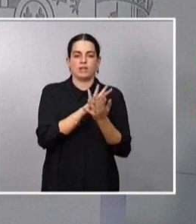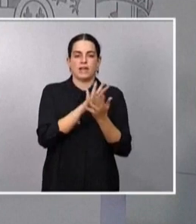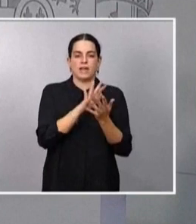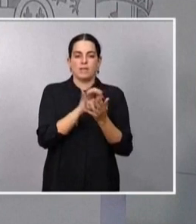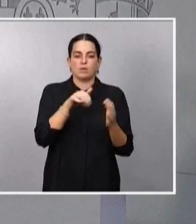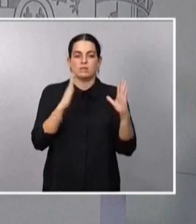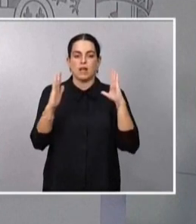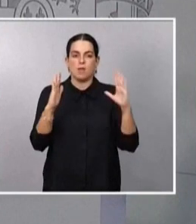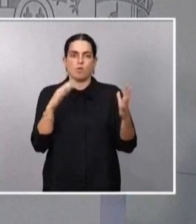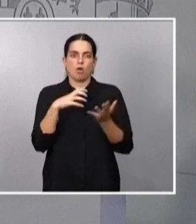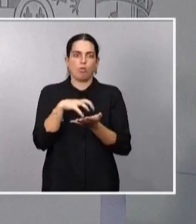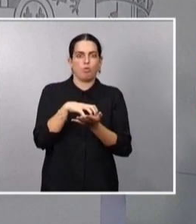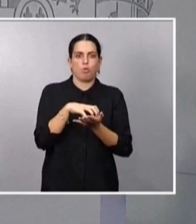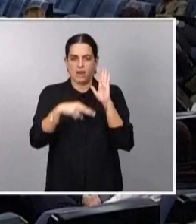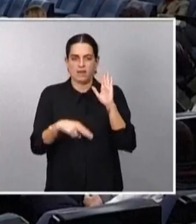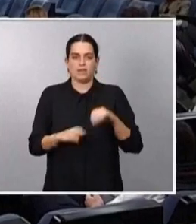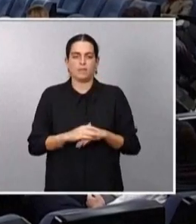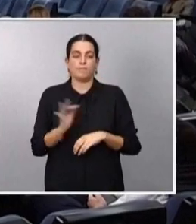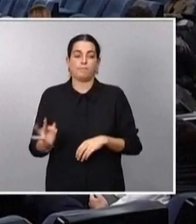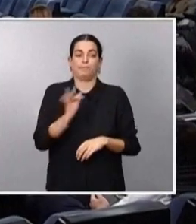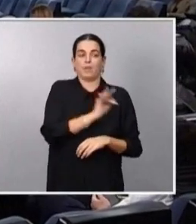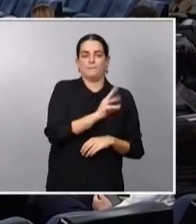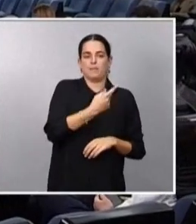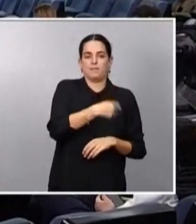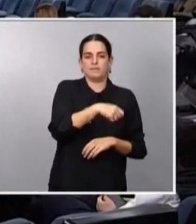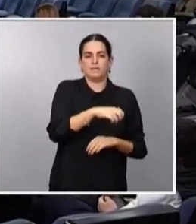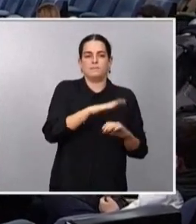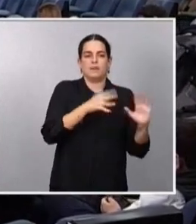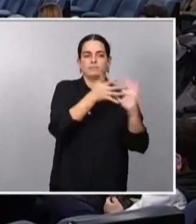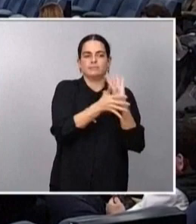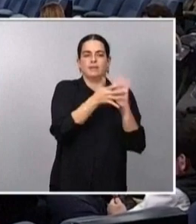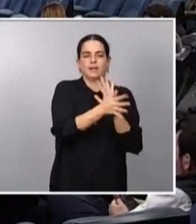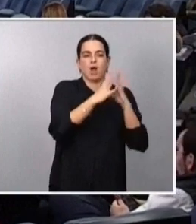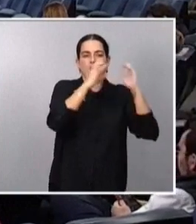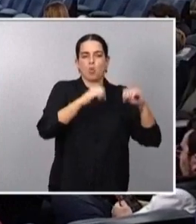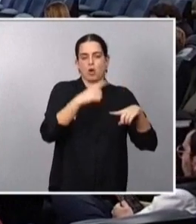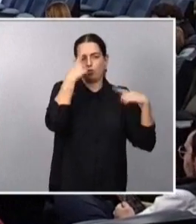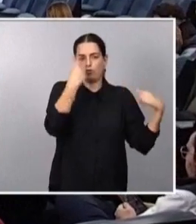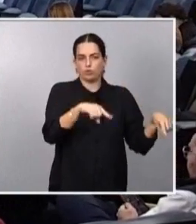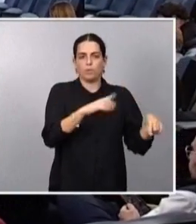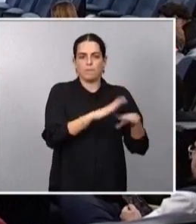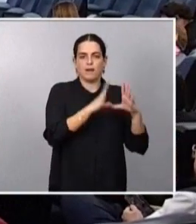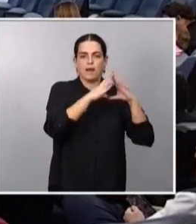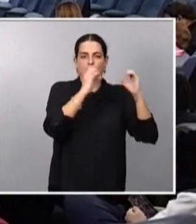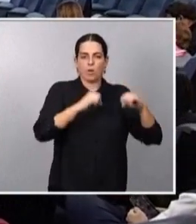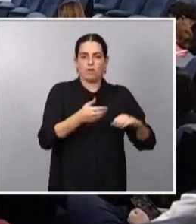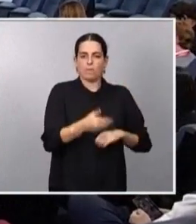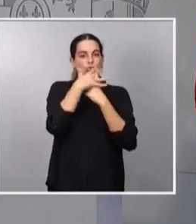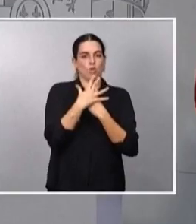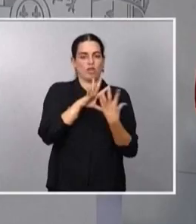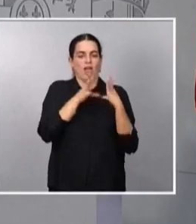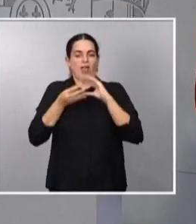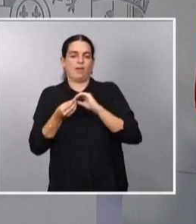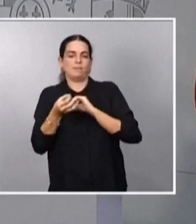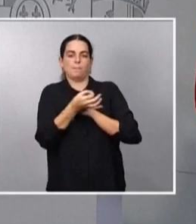o aportamos tranquilidad el gobierno español ha llegado a un acuerdo con los bancos sobre medidas de alivio hipotecario para ayudar a los hogares con